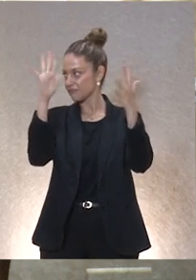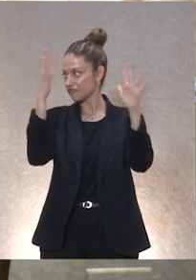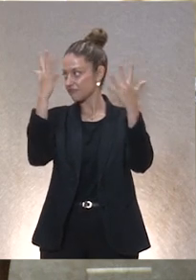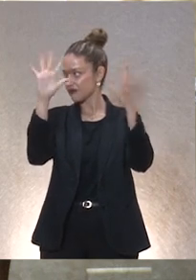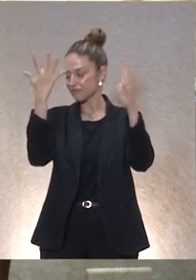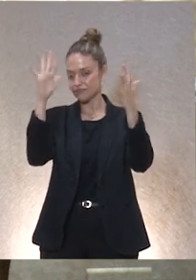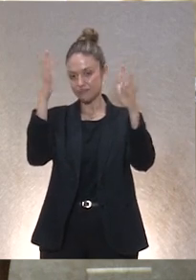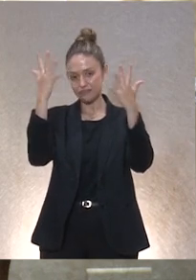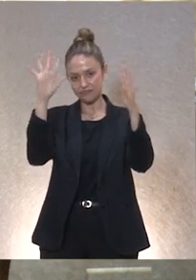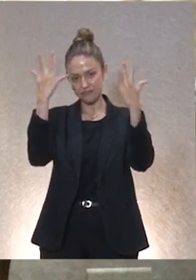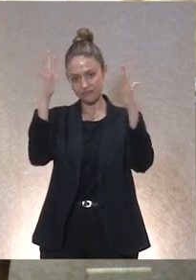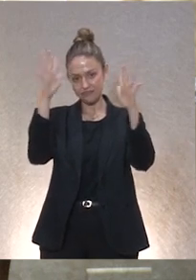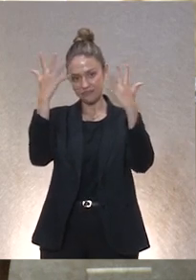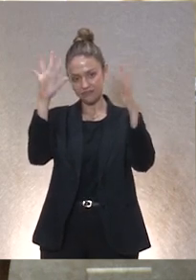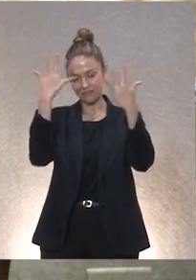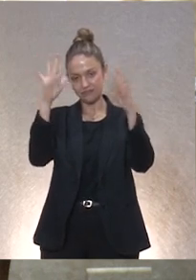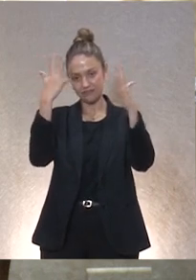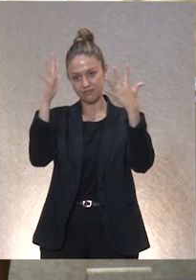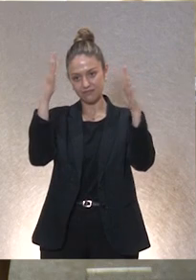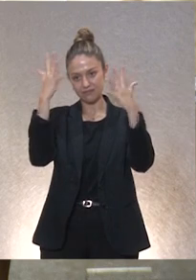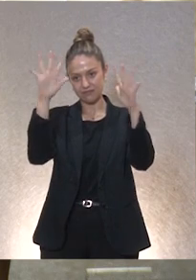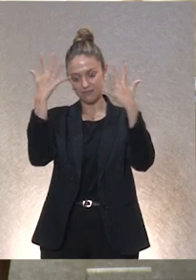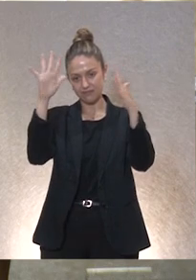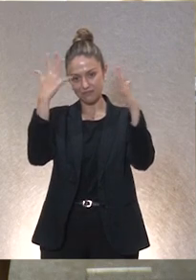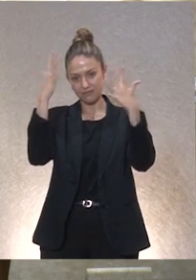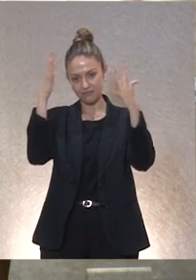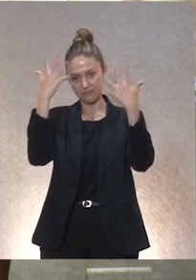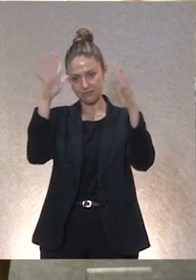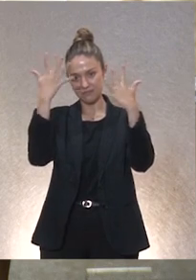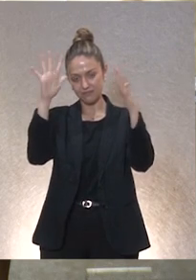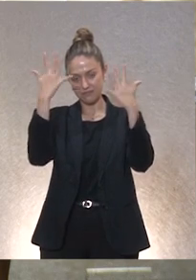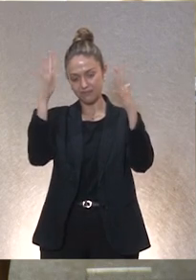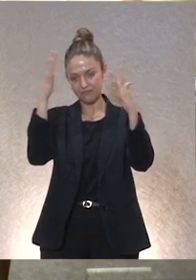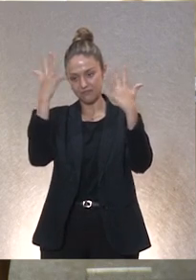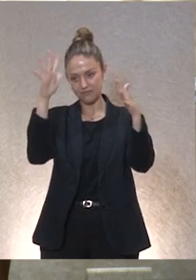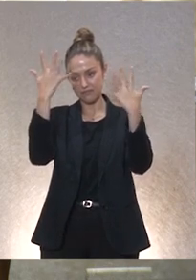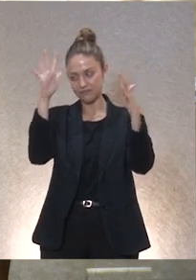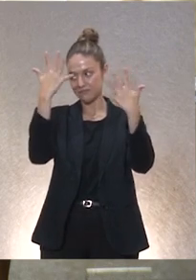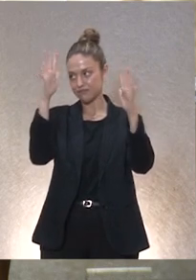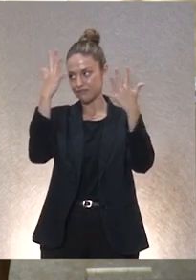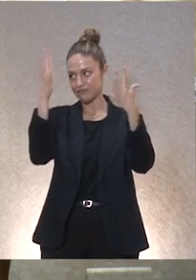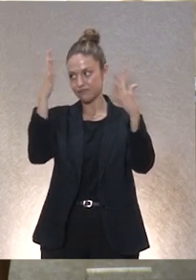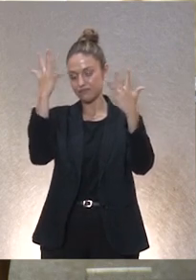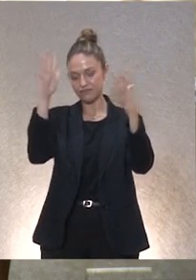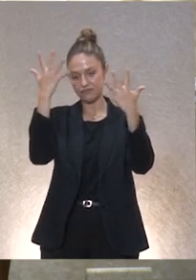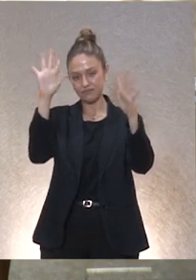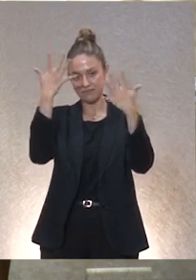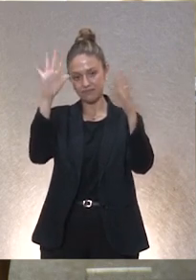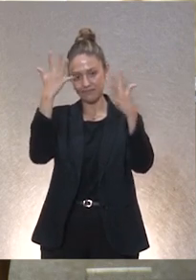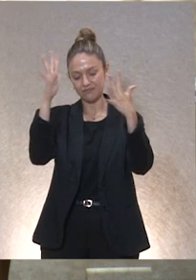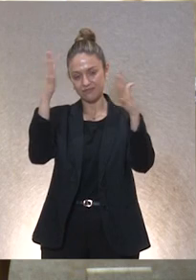colaborando no cre que ni tú ni yo podamos bueno toma que no eres